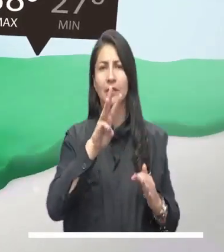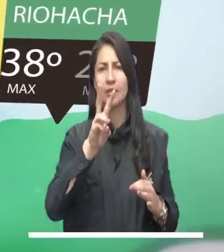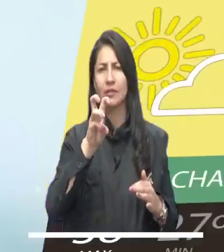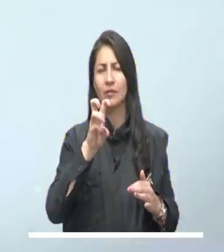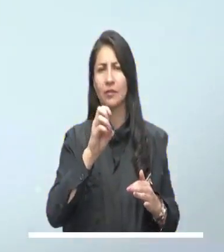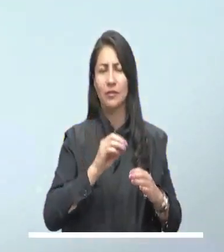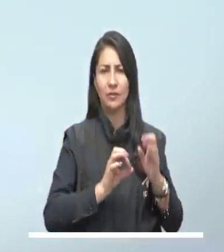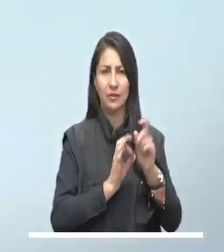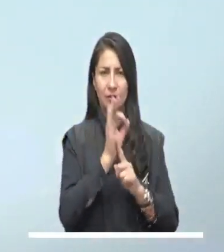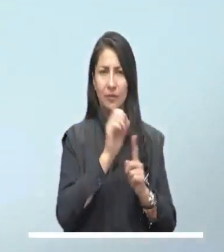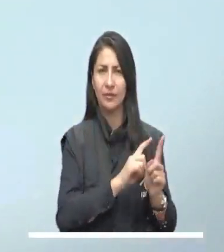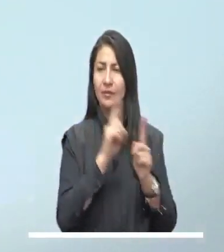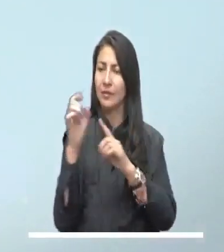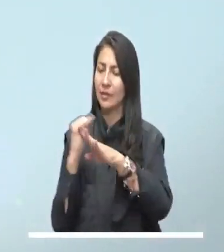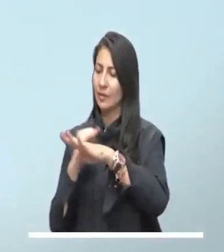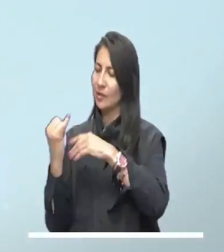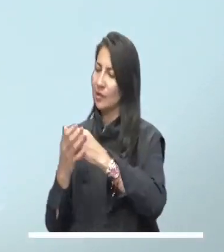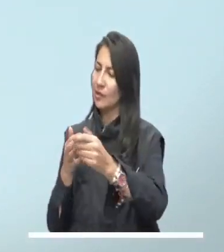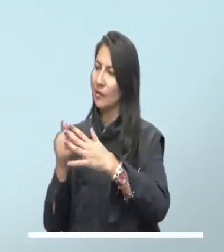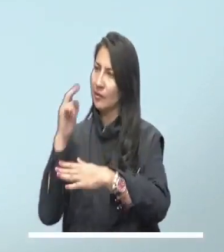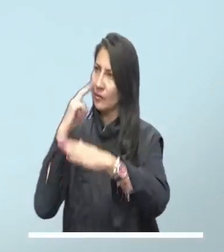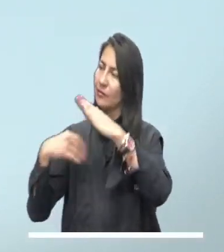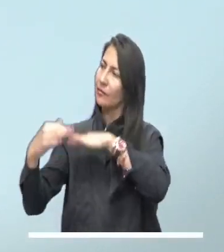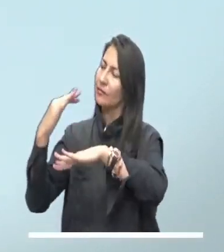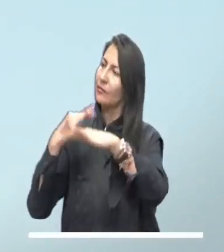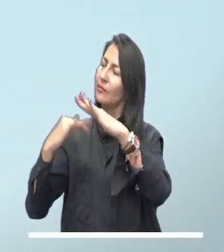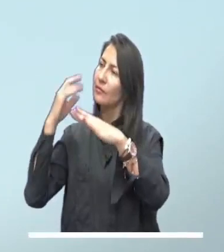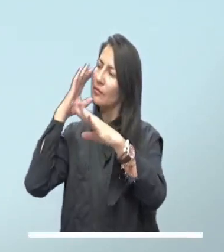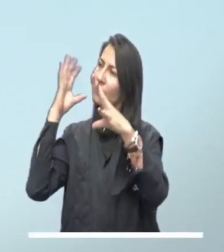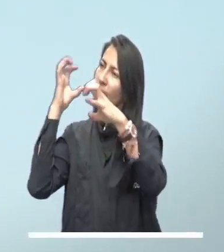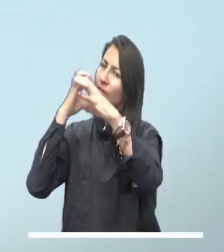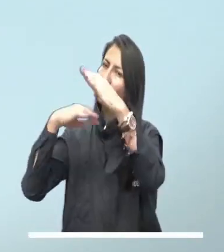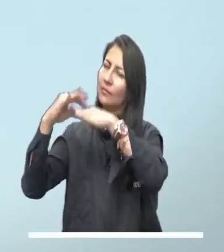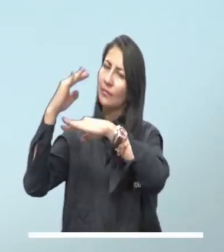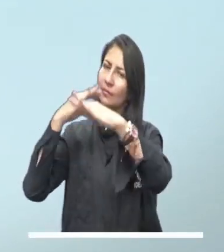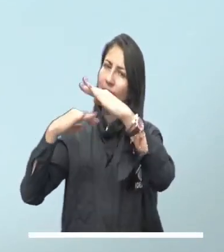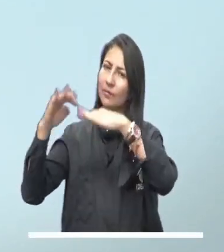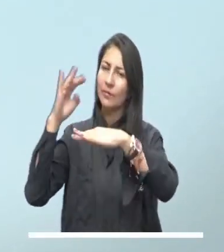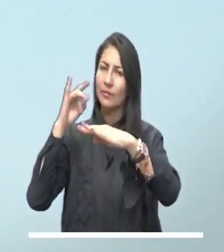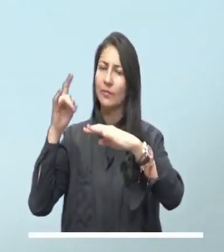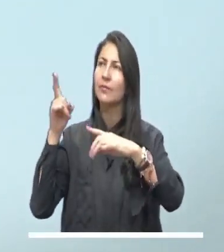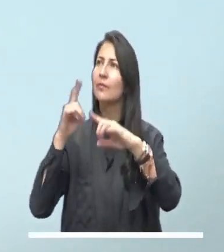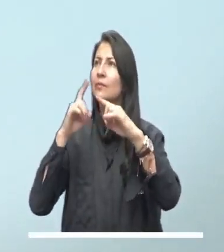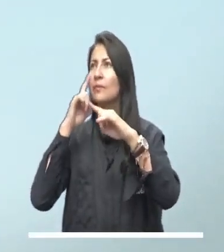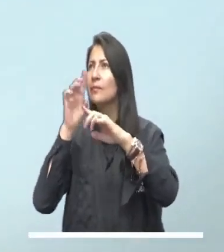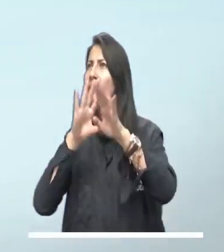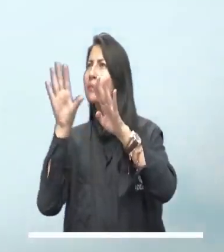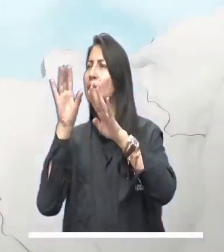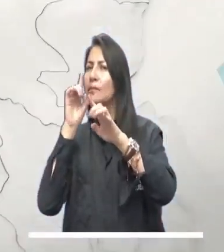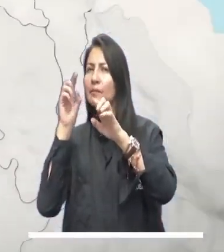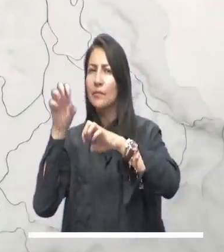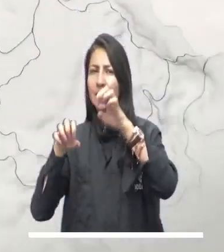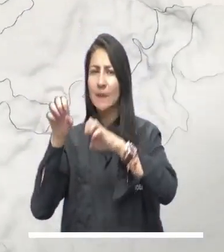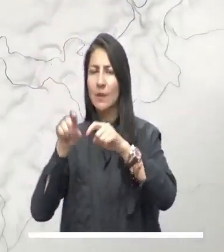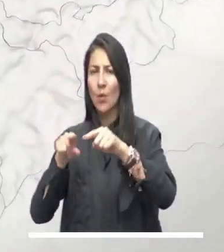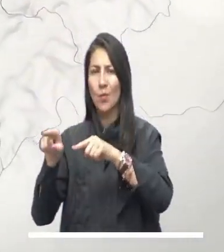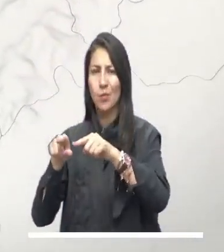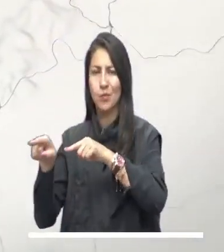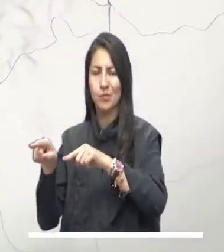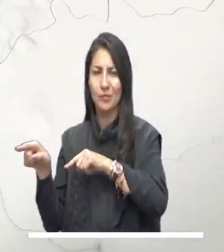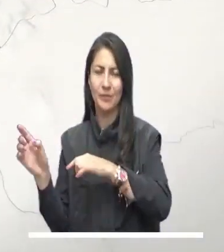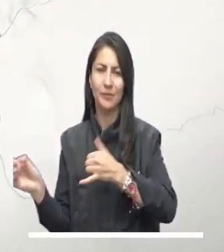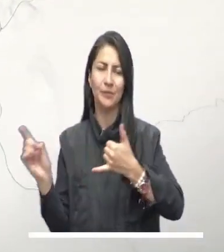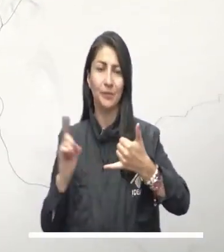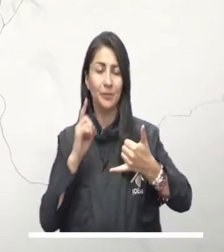38 grados. El archipiélago de San Andrés y Providencia amanece con cielo parcialmente nublado y claras condiciones de